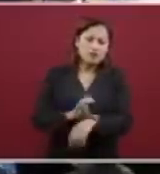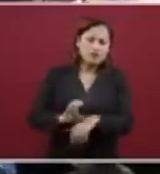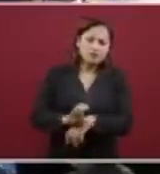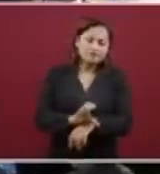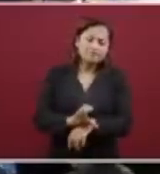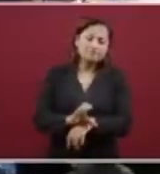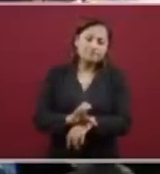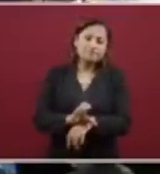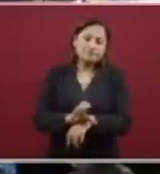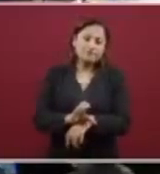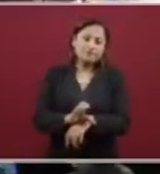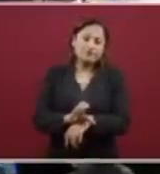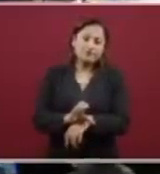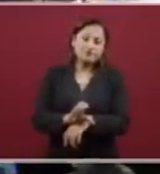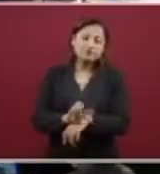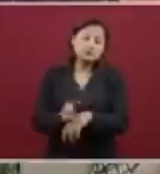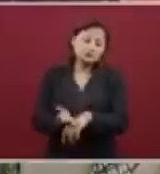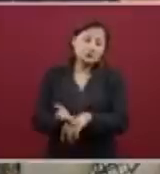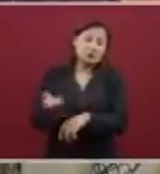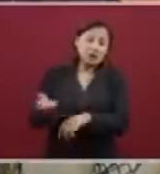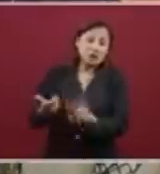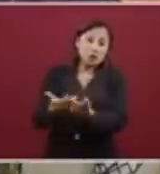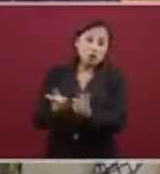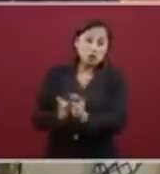tiene esa orientación